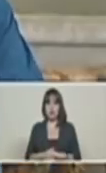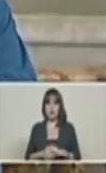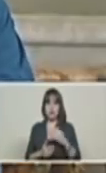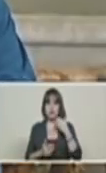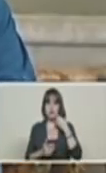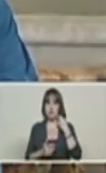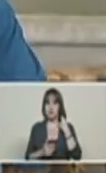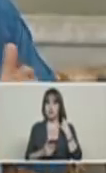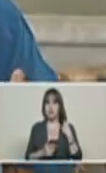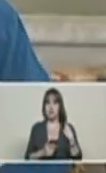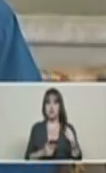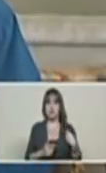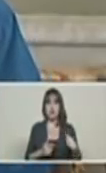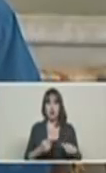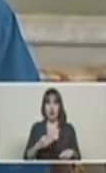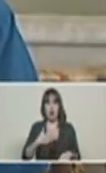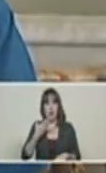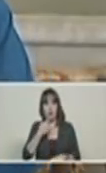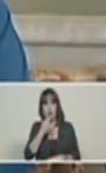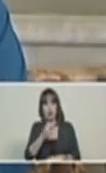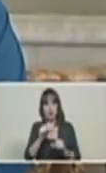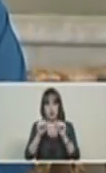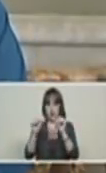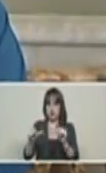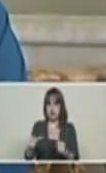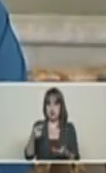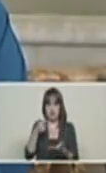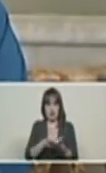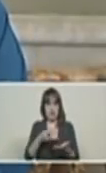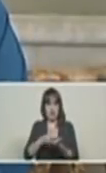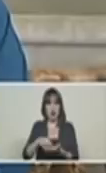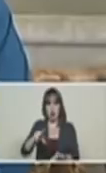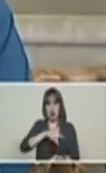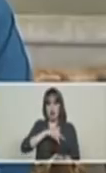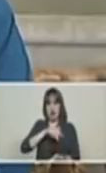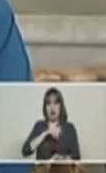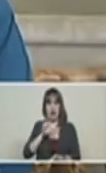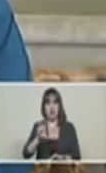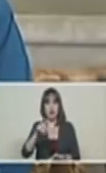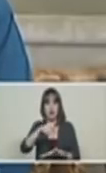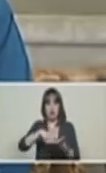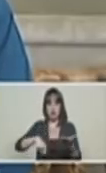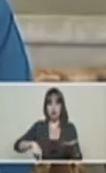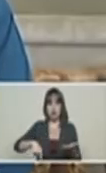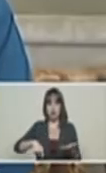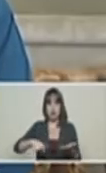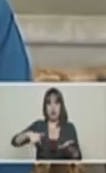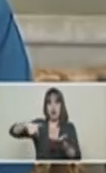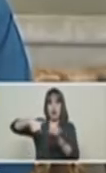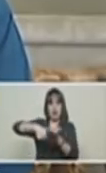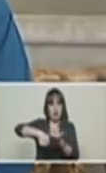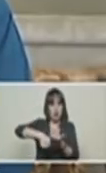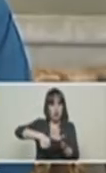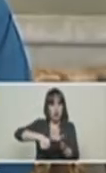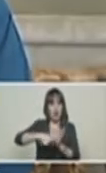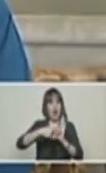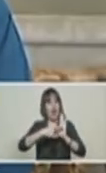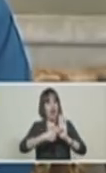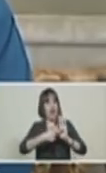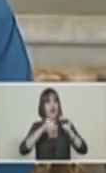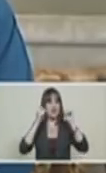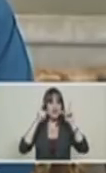decir está instalado el nuevo sistema de pago con carnet de la patria y Castagüella, la sorpresa.